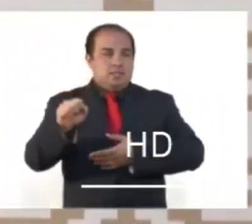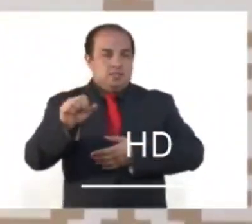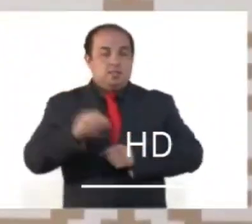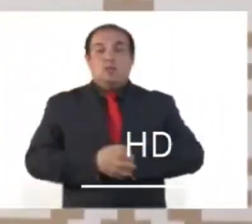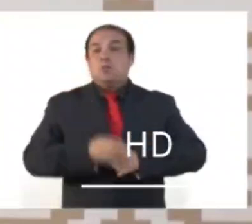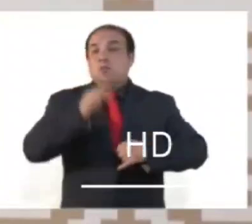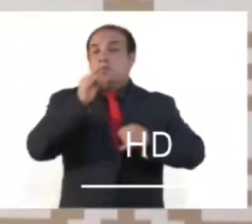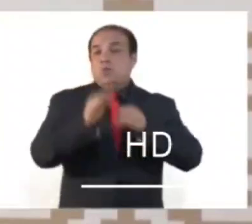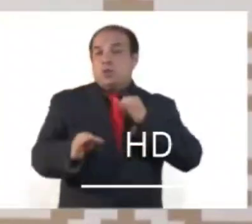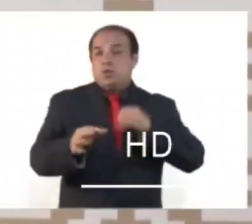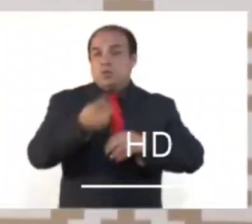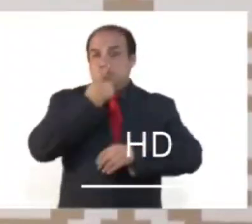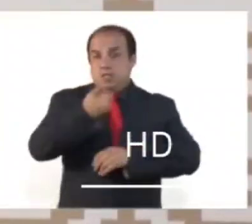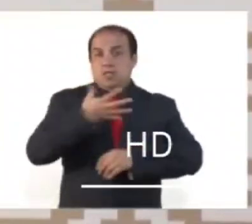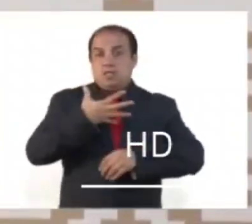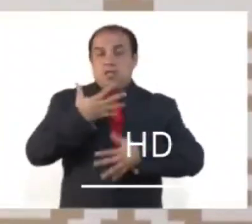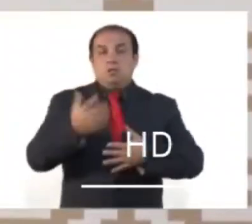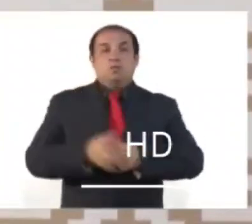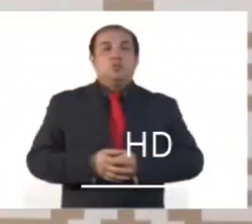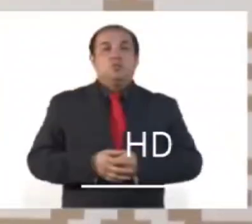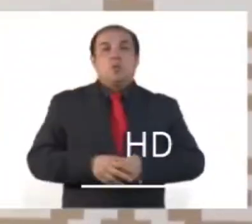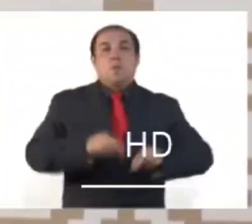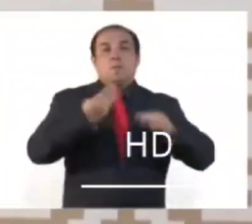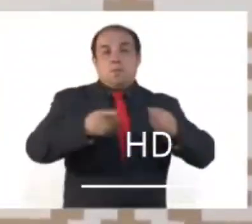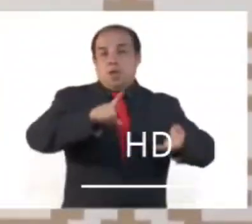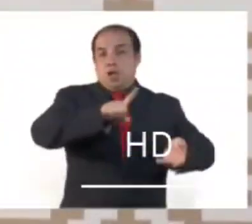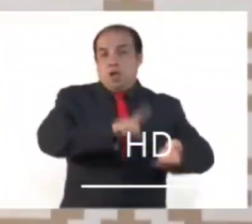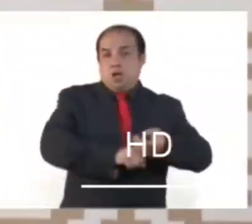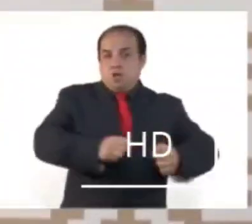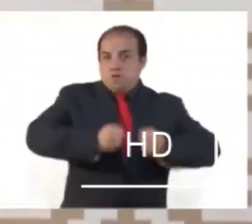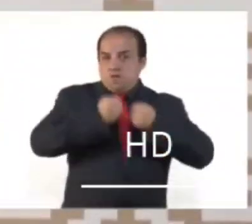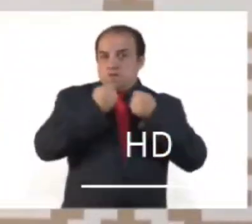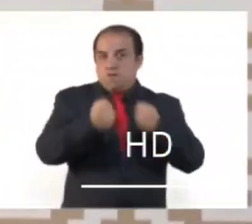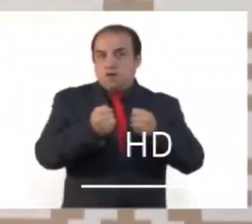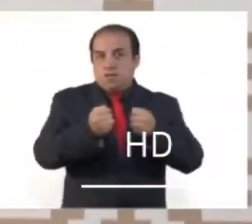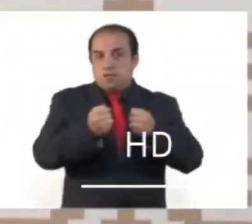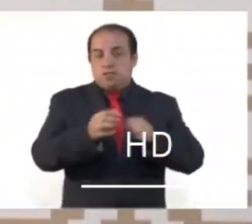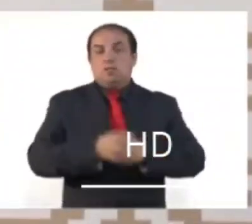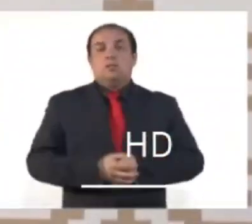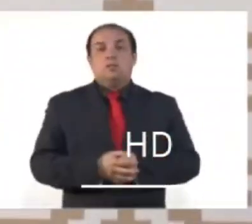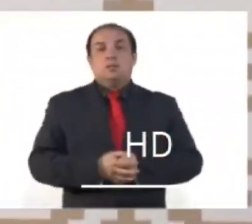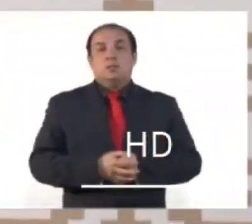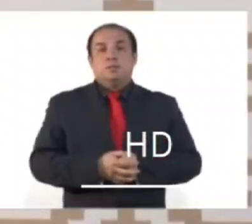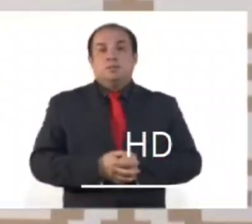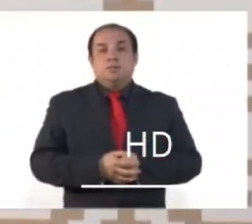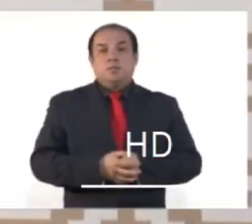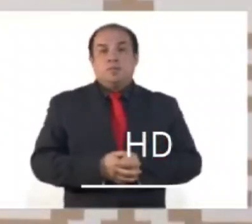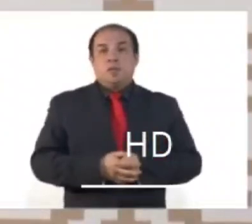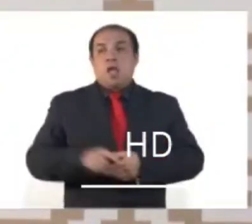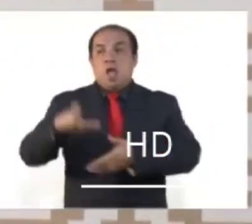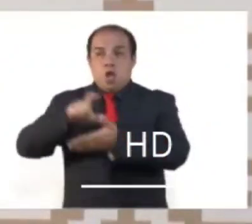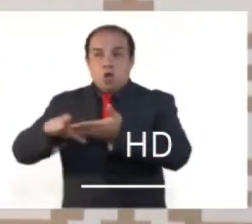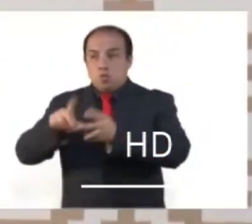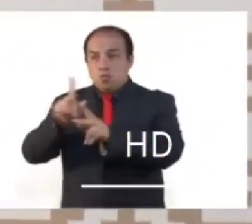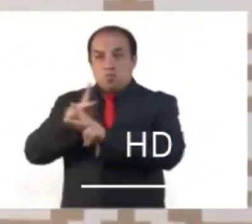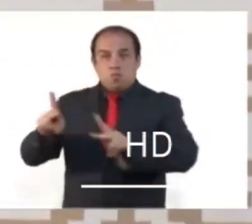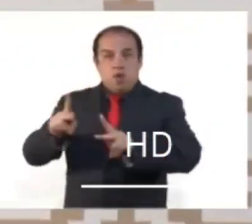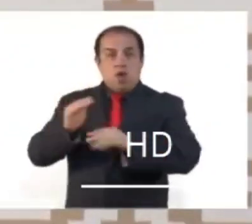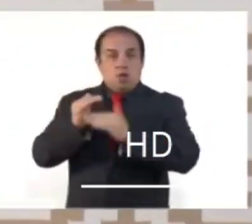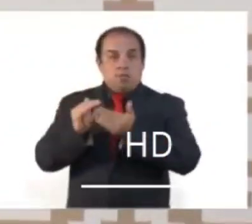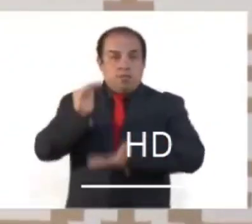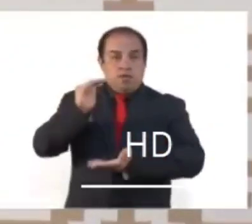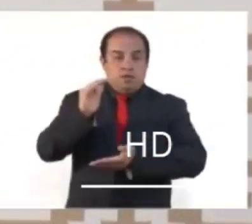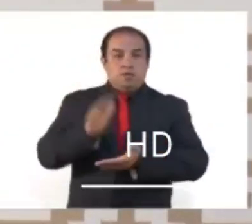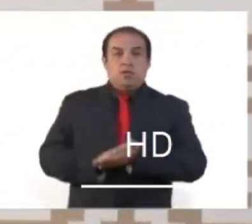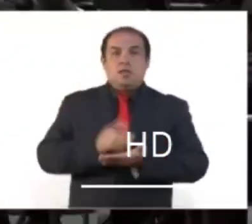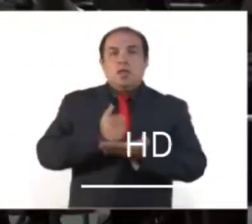último, diría, tenemos un mercado interno más fuerte porque aumentó la capacidad de consumo popular.